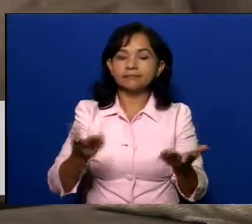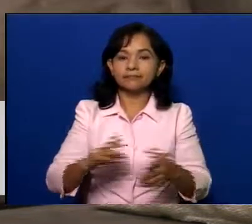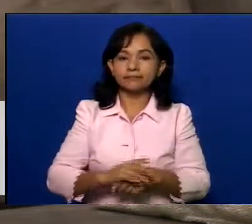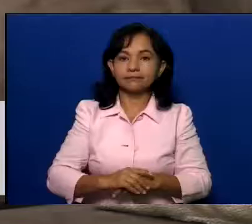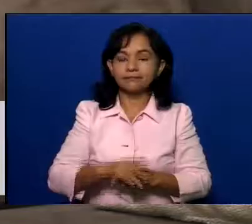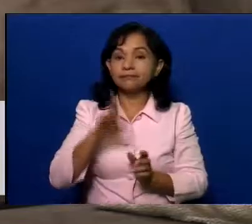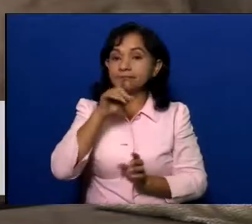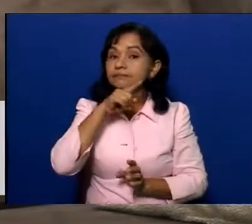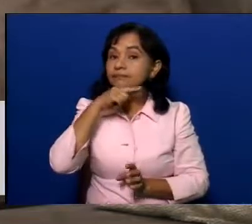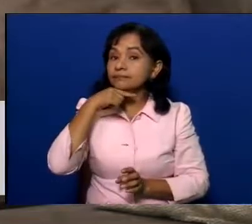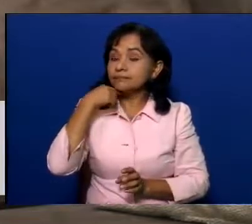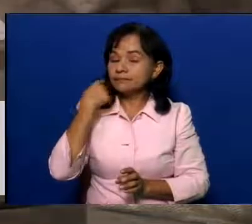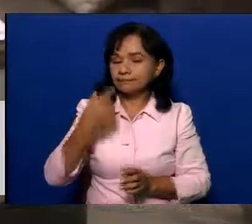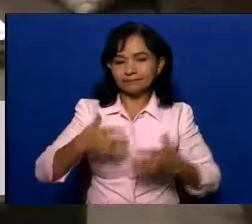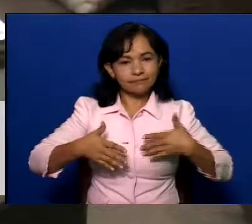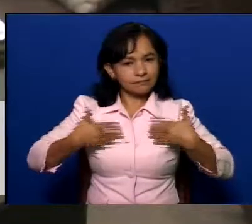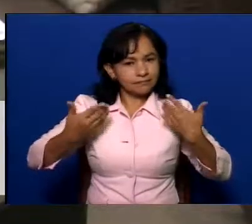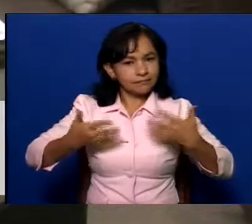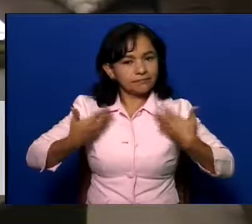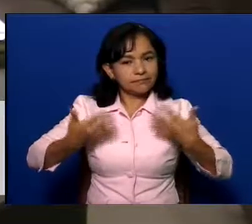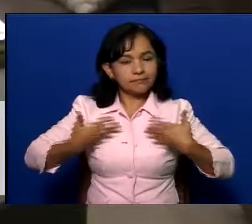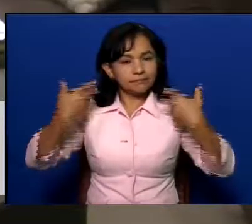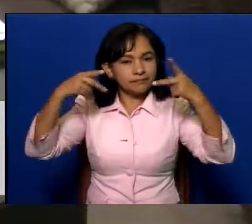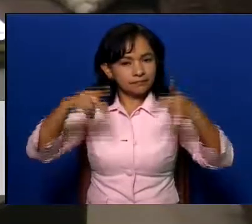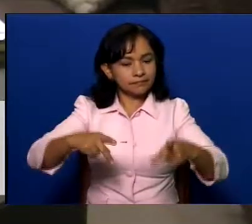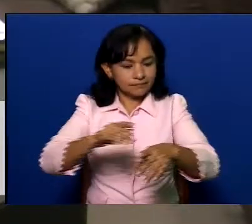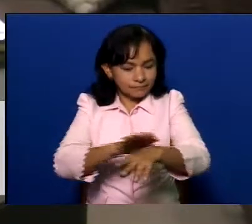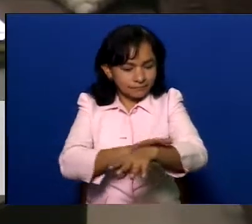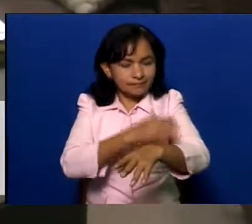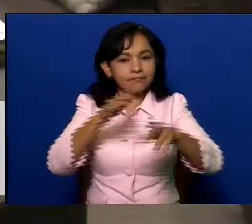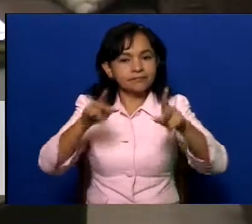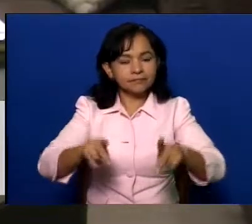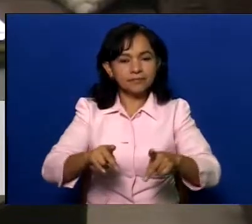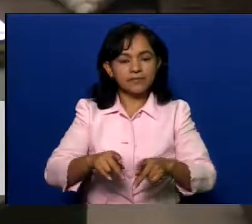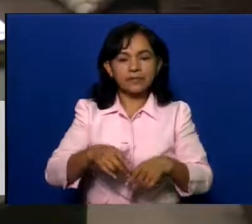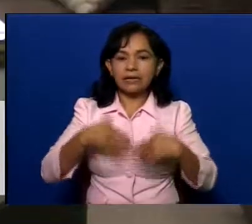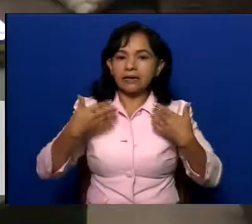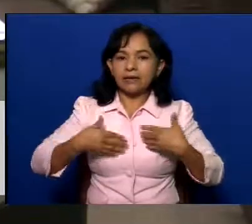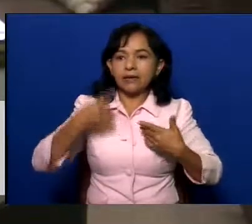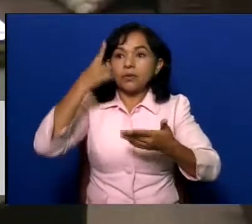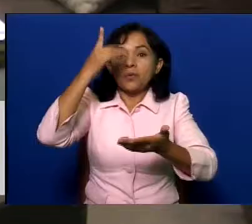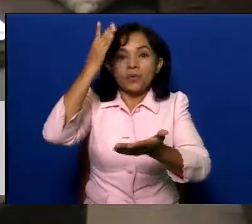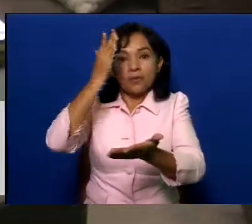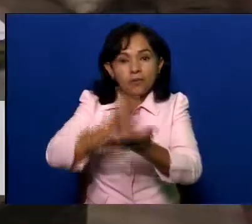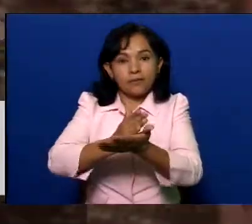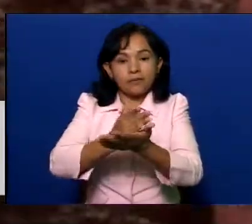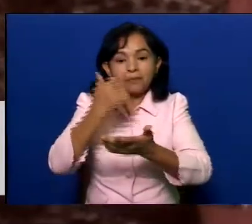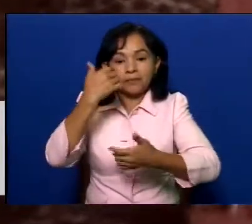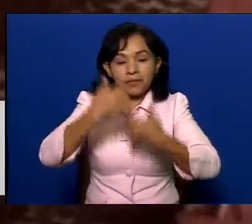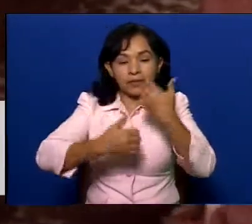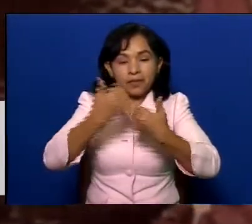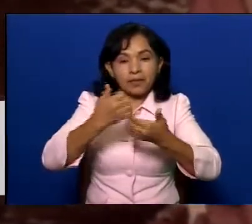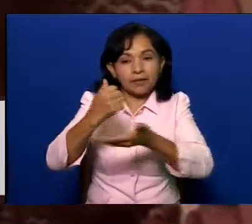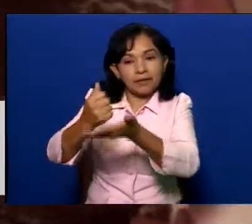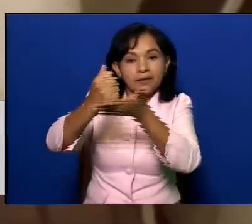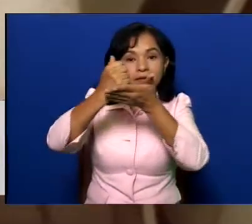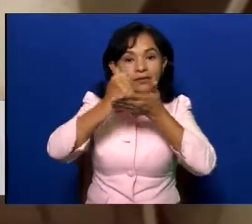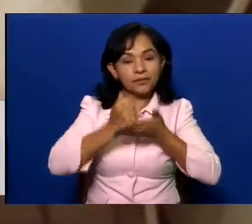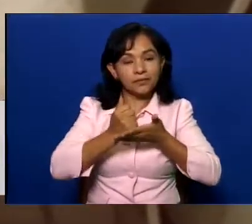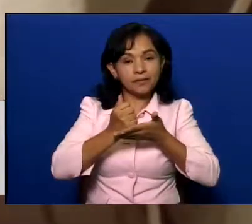tiene una atención que va desde la casa base hasta los hospitales de mayor complejidad, que son